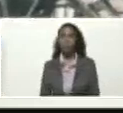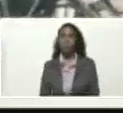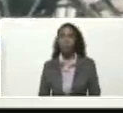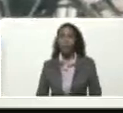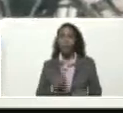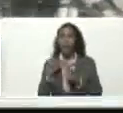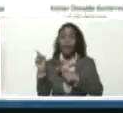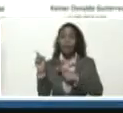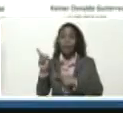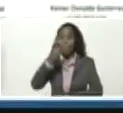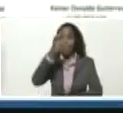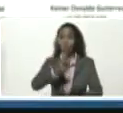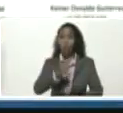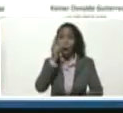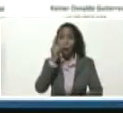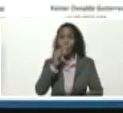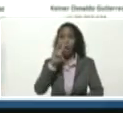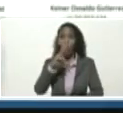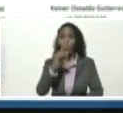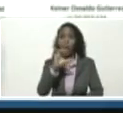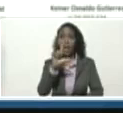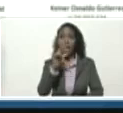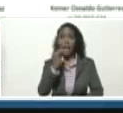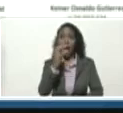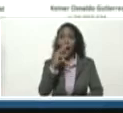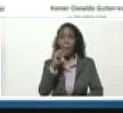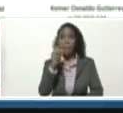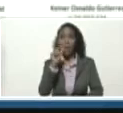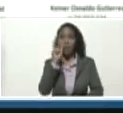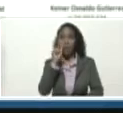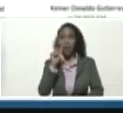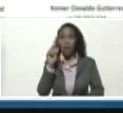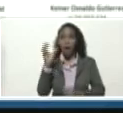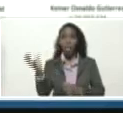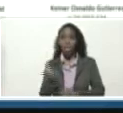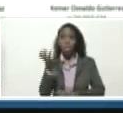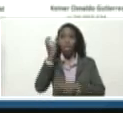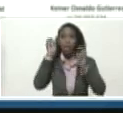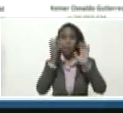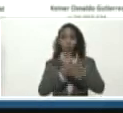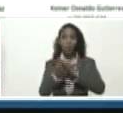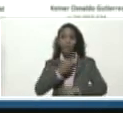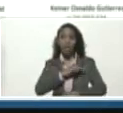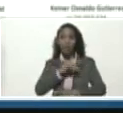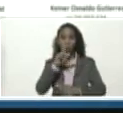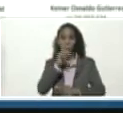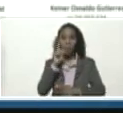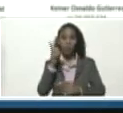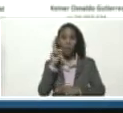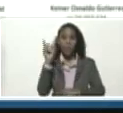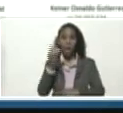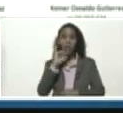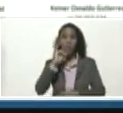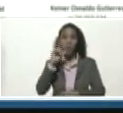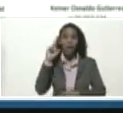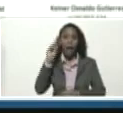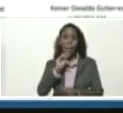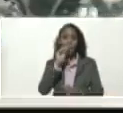Este individuo, William Ricardo Sánchez Ramos, alias Antorcha, tenemos información de que se encuentra en